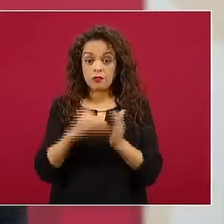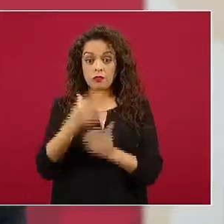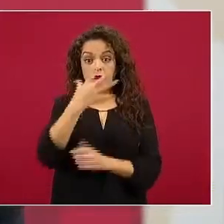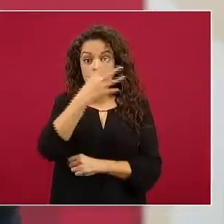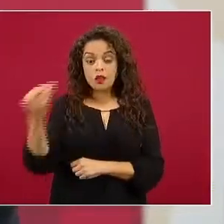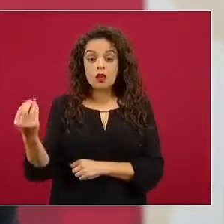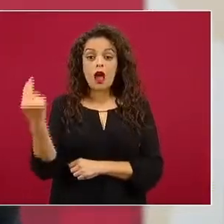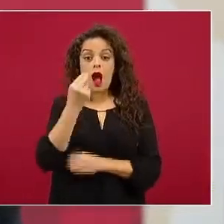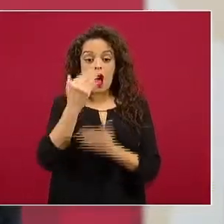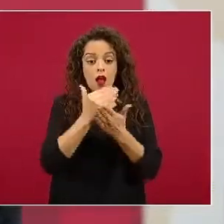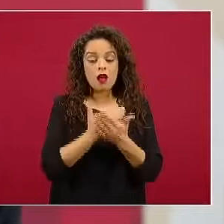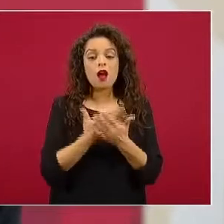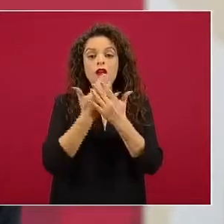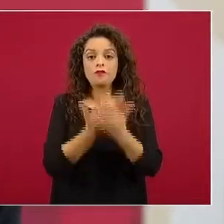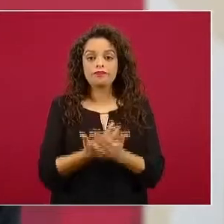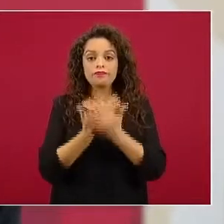espera,